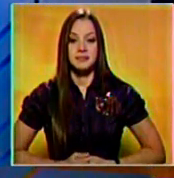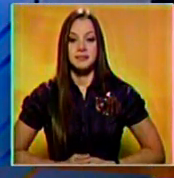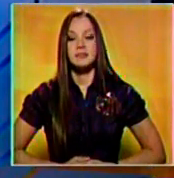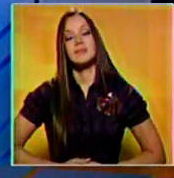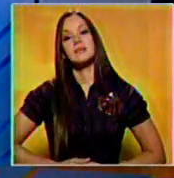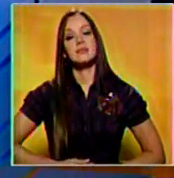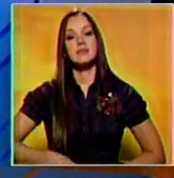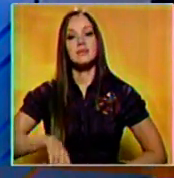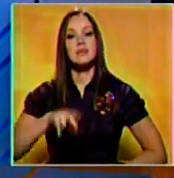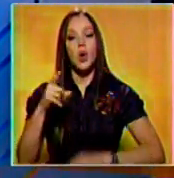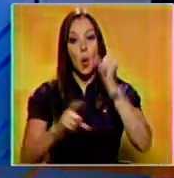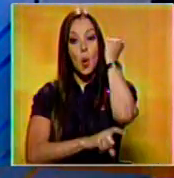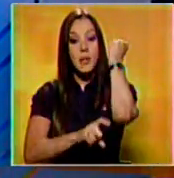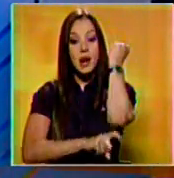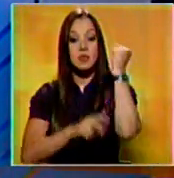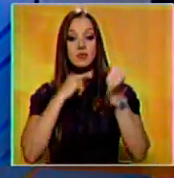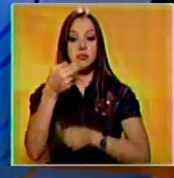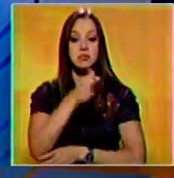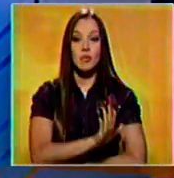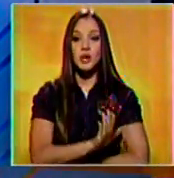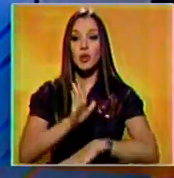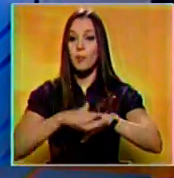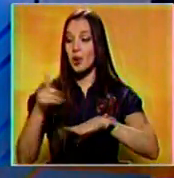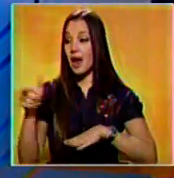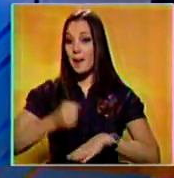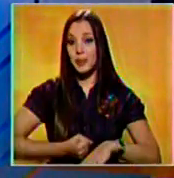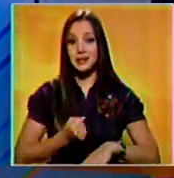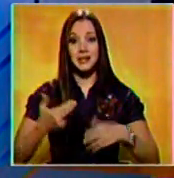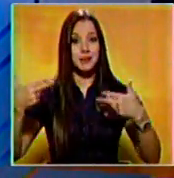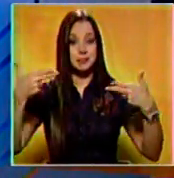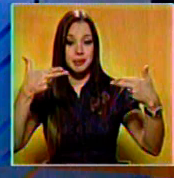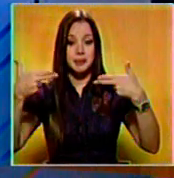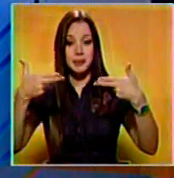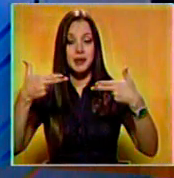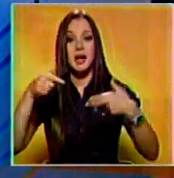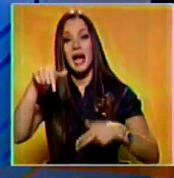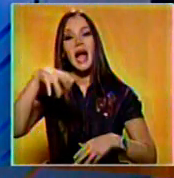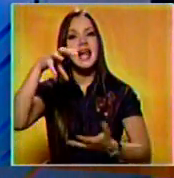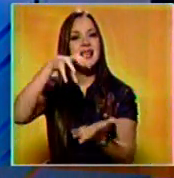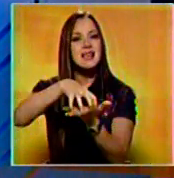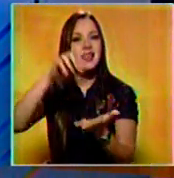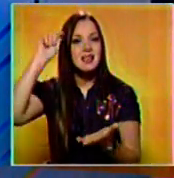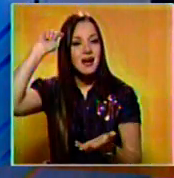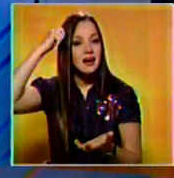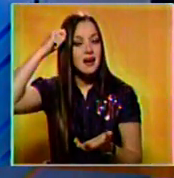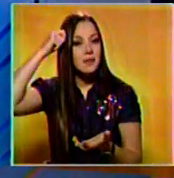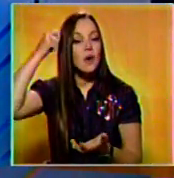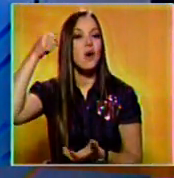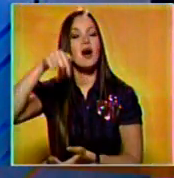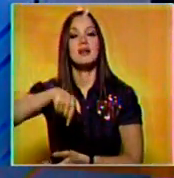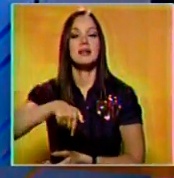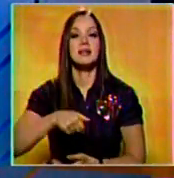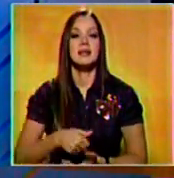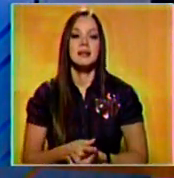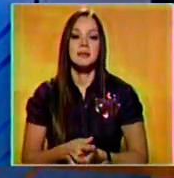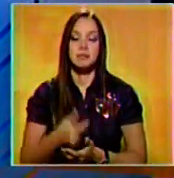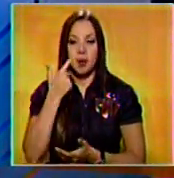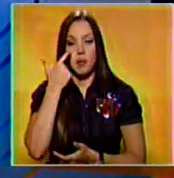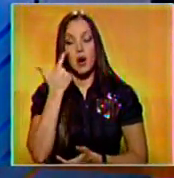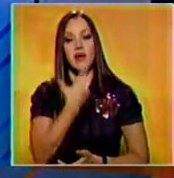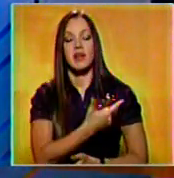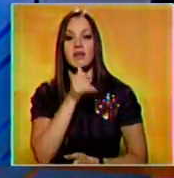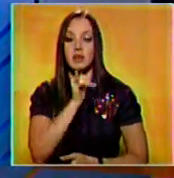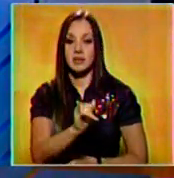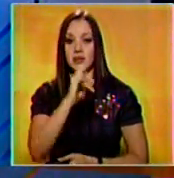Un delincuente resultó abatido tras enfrentarse a funcionarios de la Policía Municipal de Caracas en Quinta Crespo, en el centro de la capital. Euclides